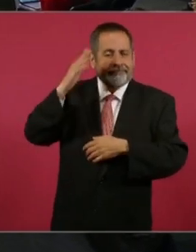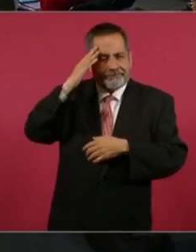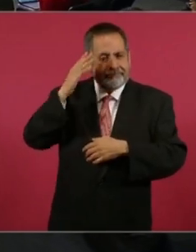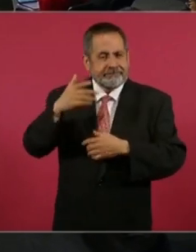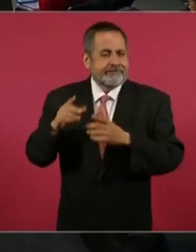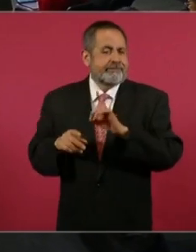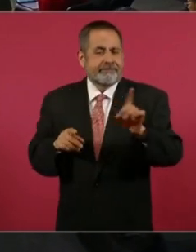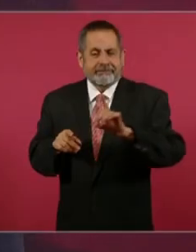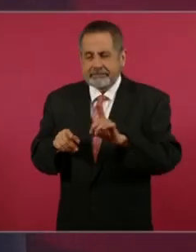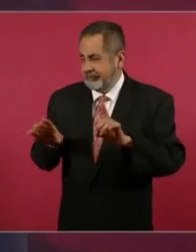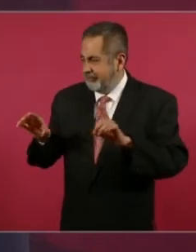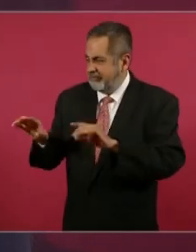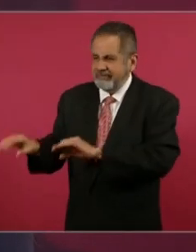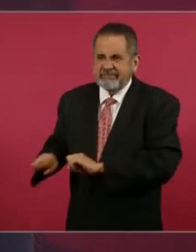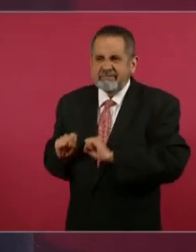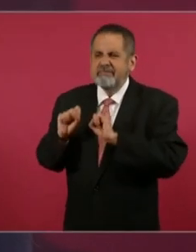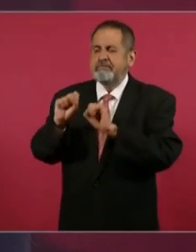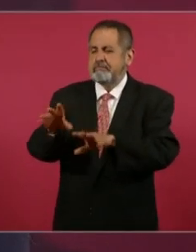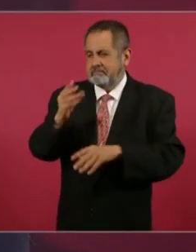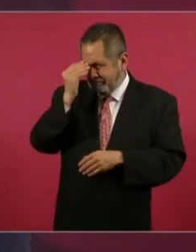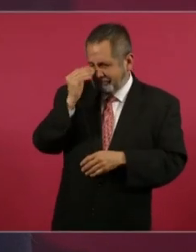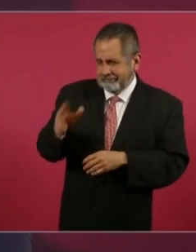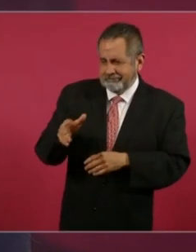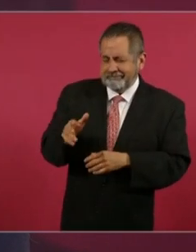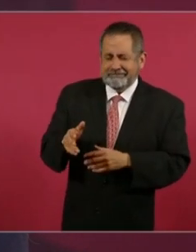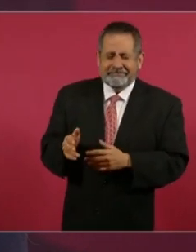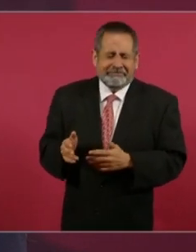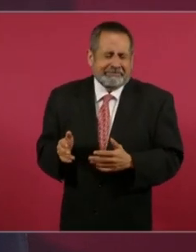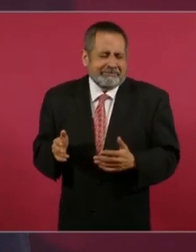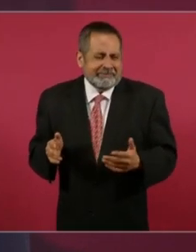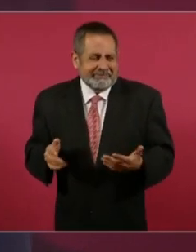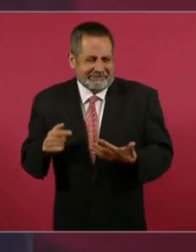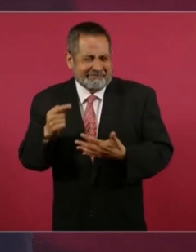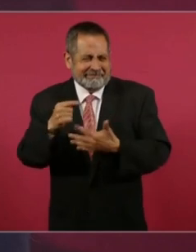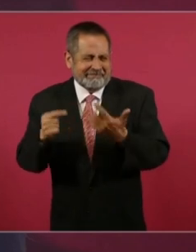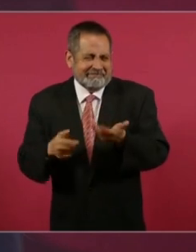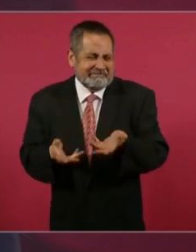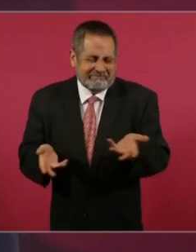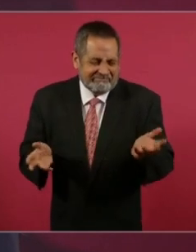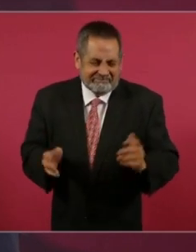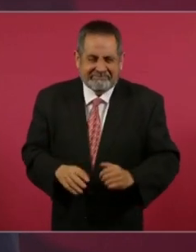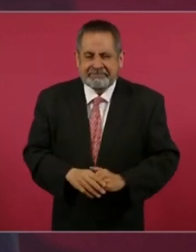Partido Demócrata o integrantes del gobierno demócrata, cosas así,